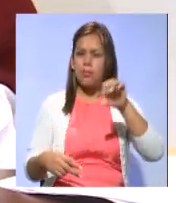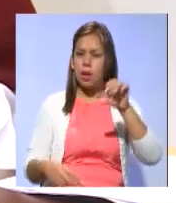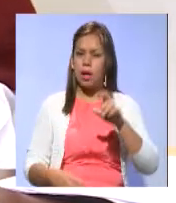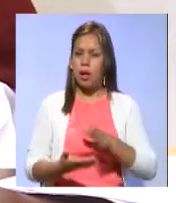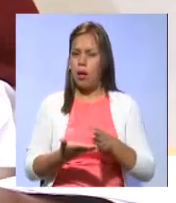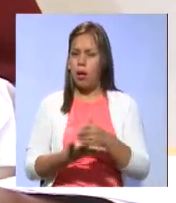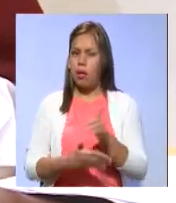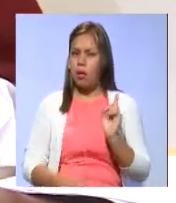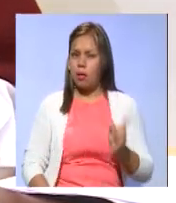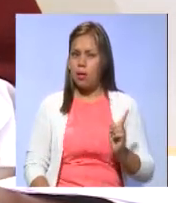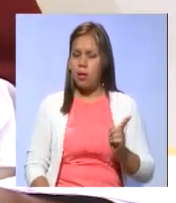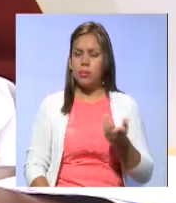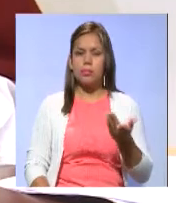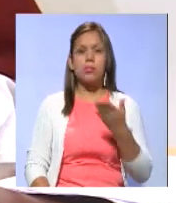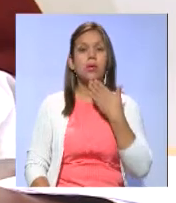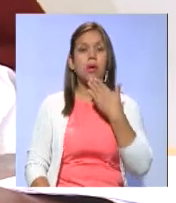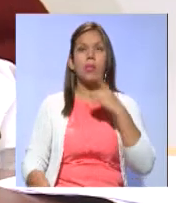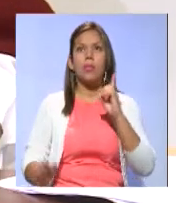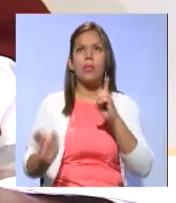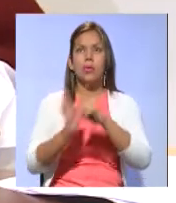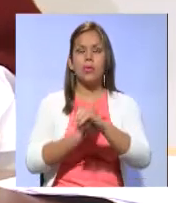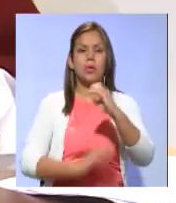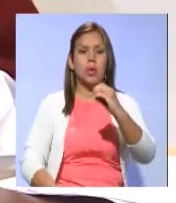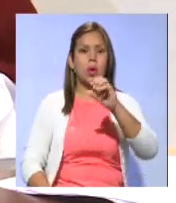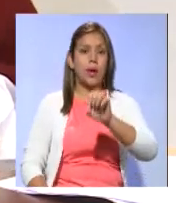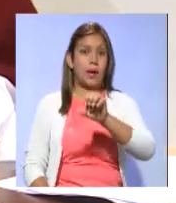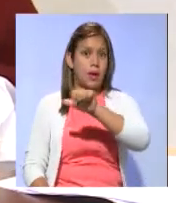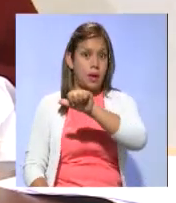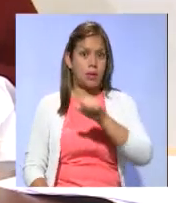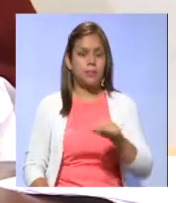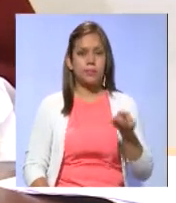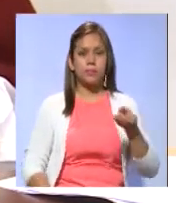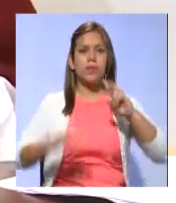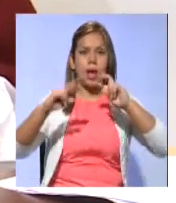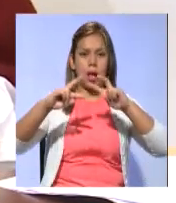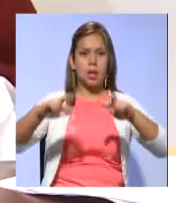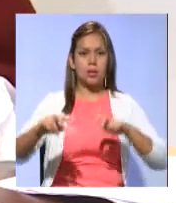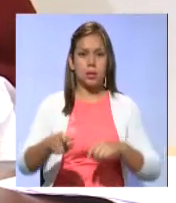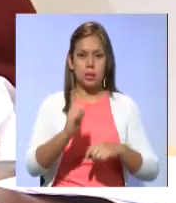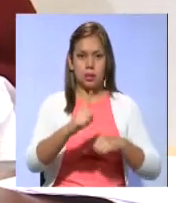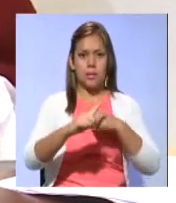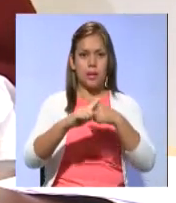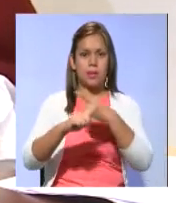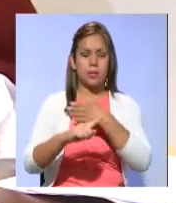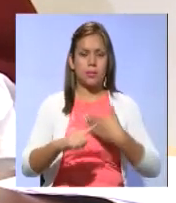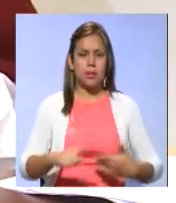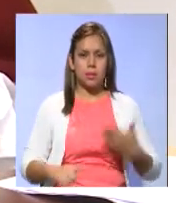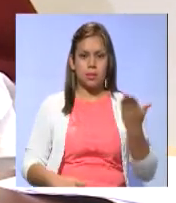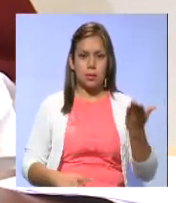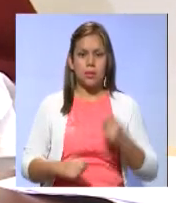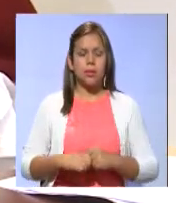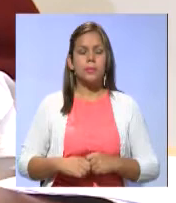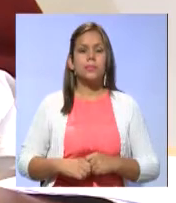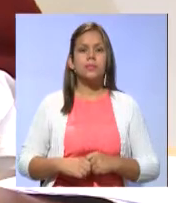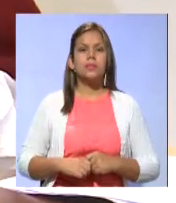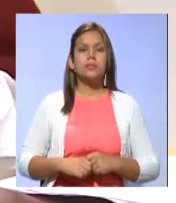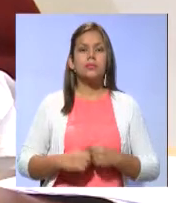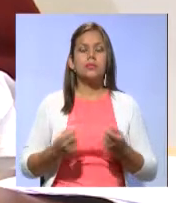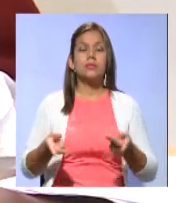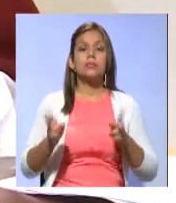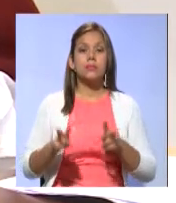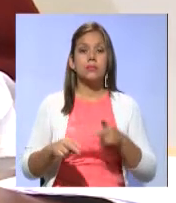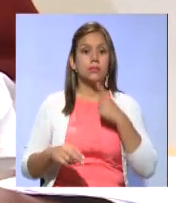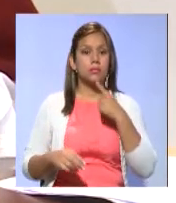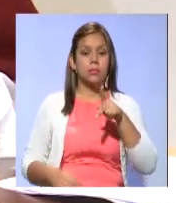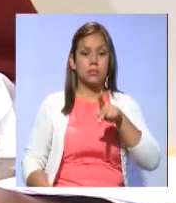de los Estados Americanos debería archivar la denuncia presentada por el expresidente de la República, Rafael Correa, y